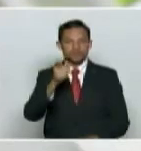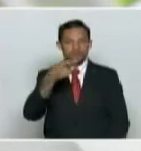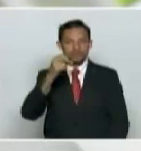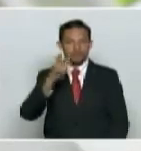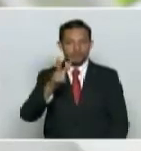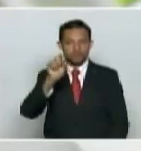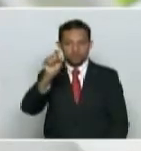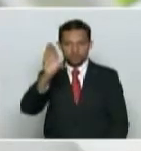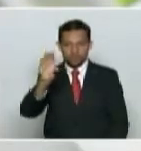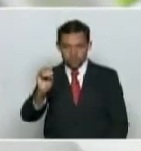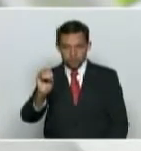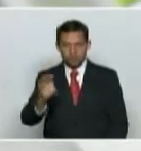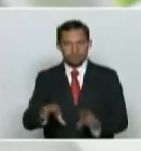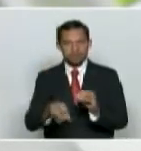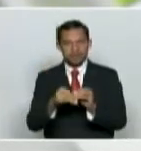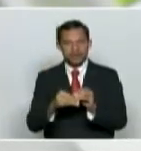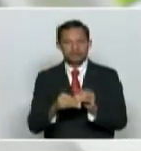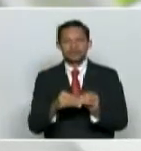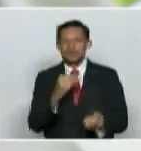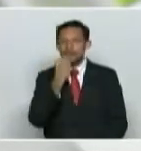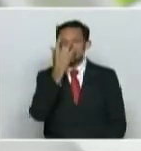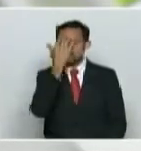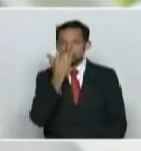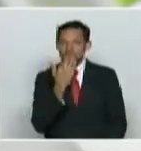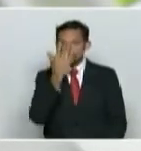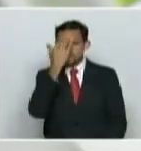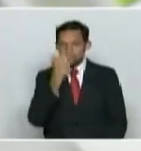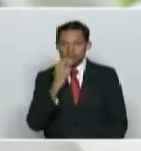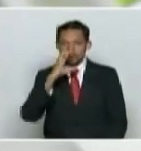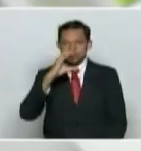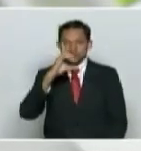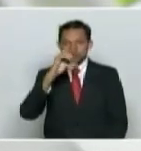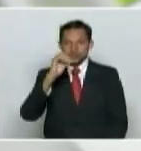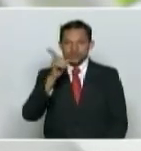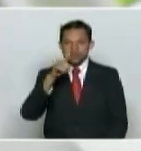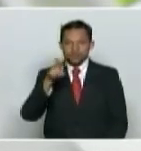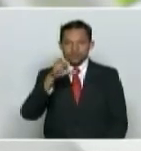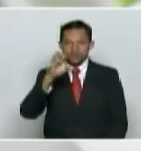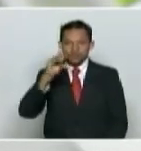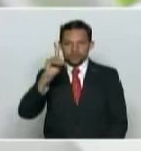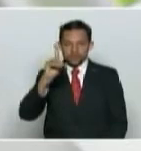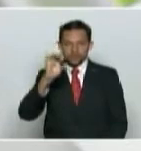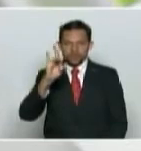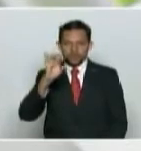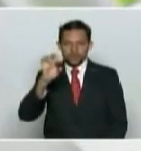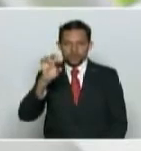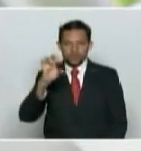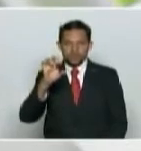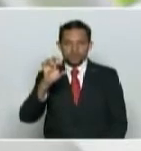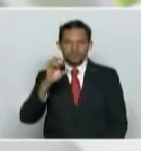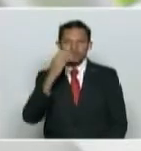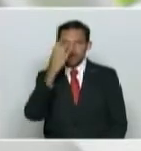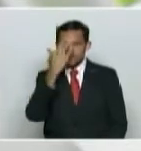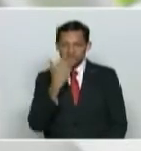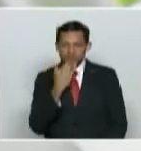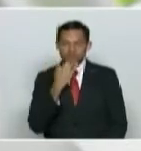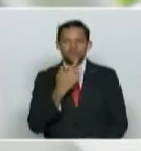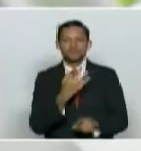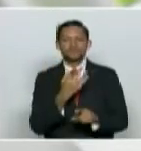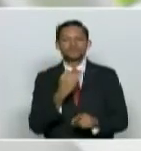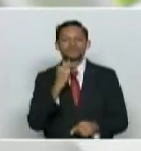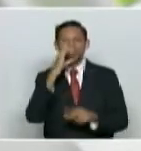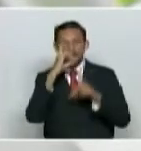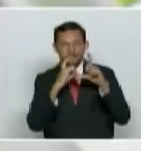www.telecafé.gov.co. Y las redes sociales de Close Up del programa son en Facebook, Close Up, y en